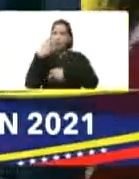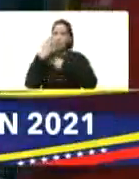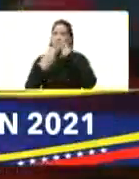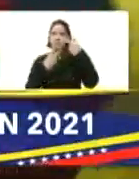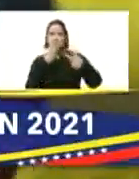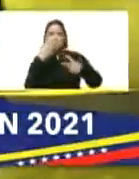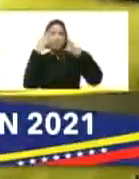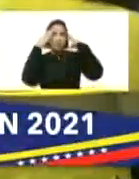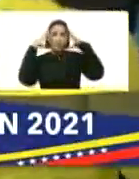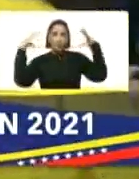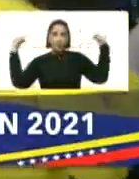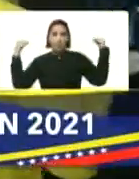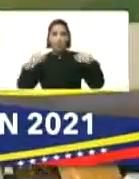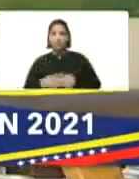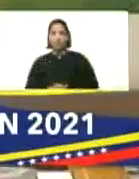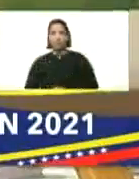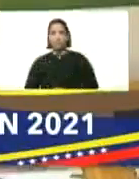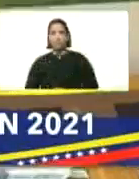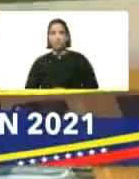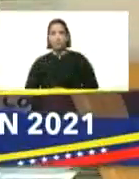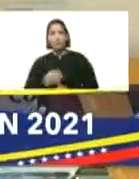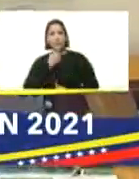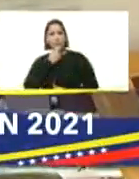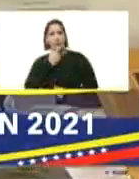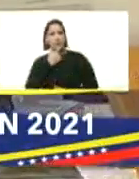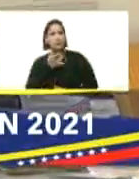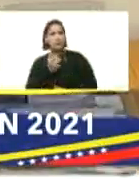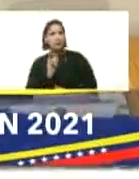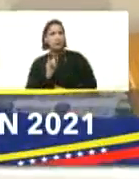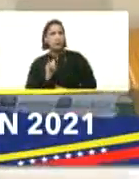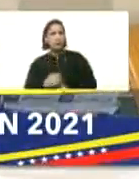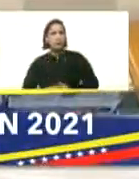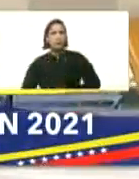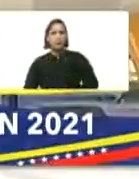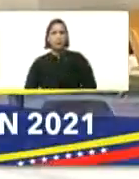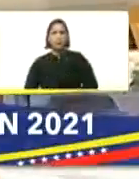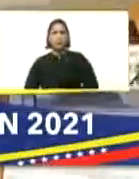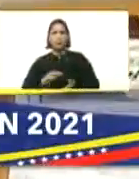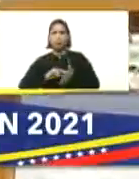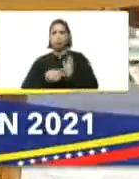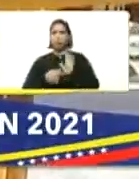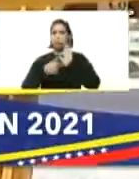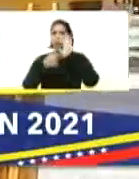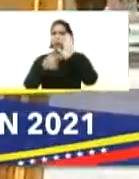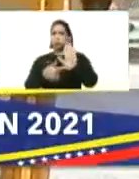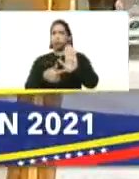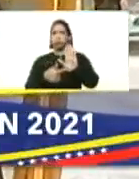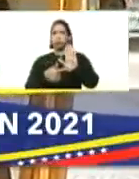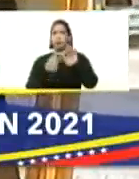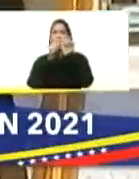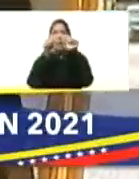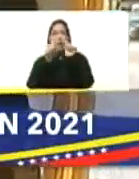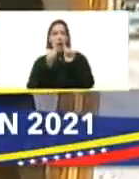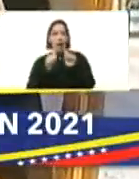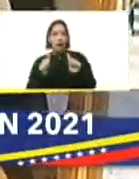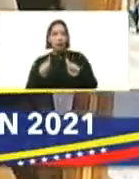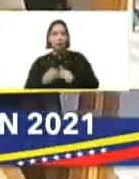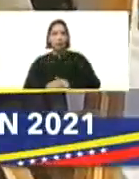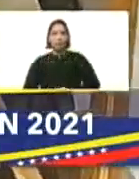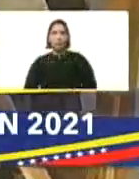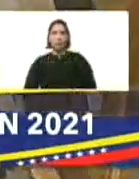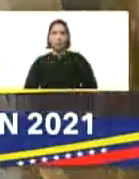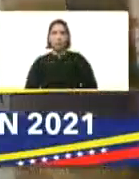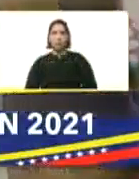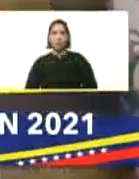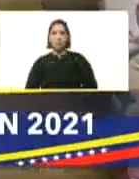Vietnam. Qué belleza, aquí está esta representación del arte gráfico,